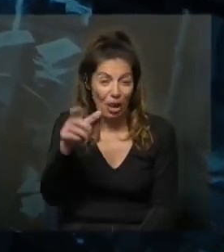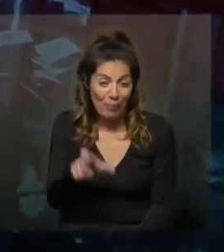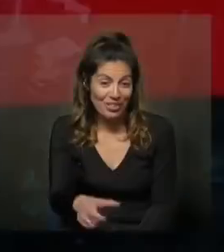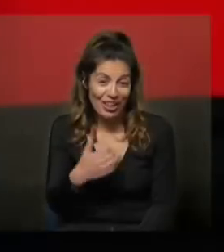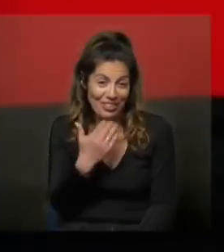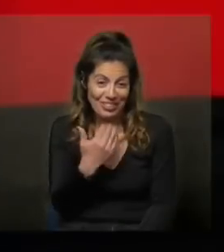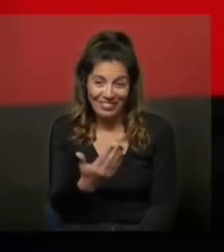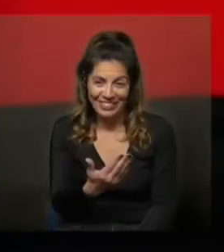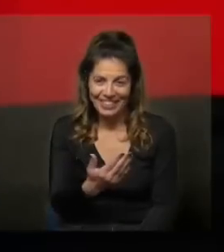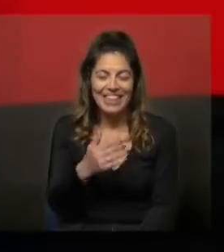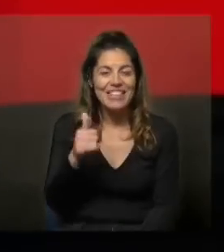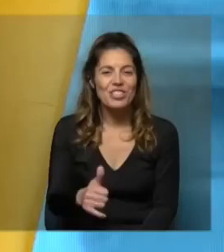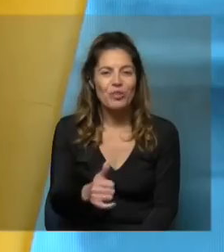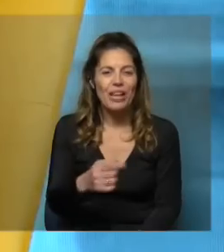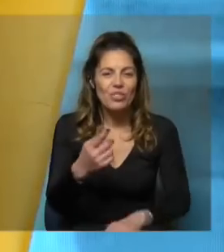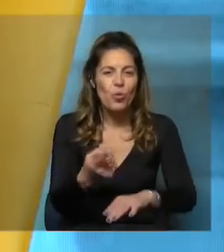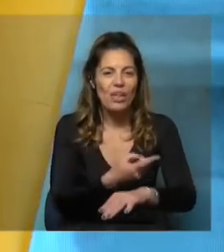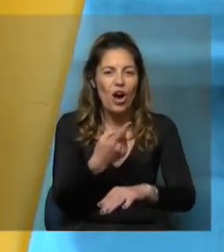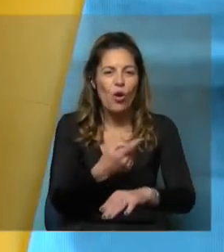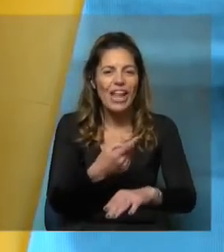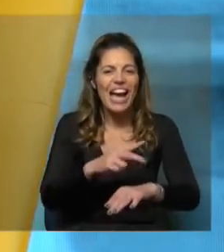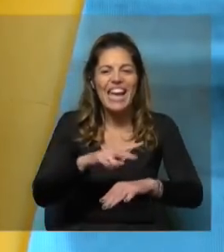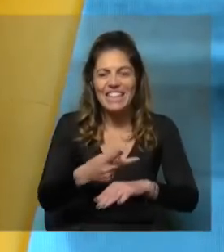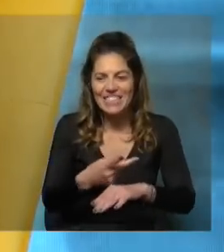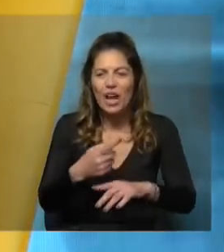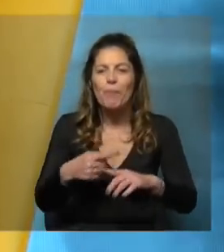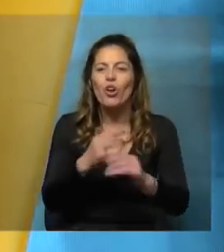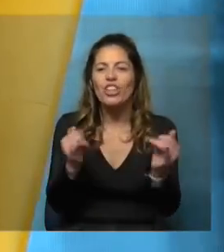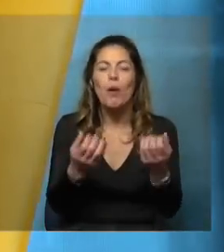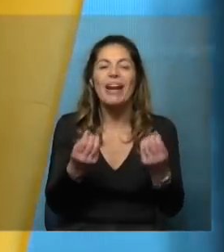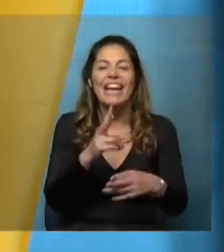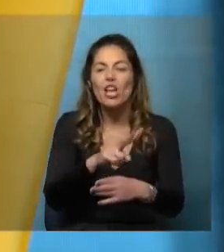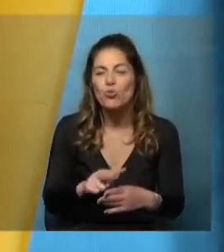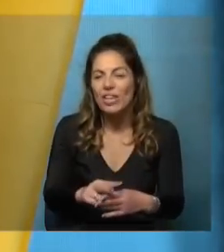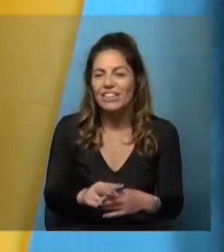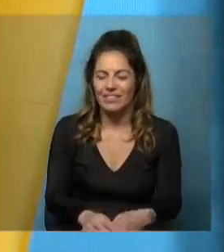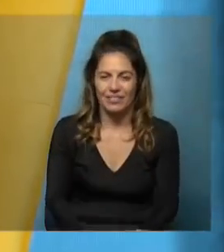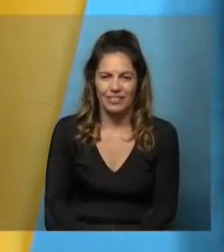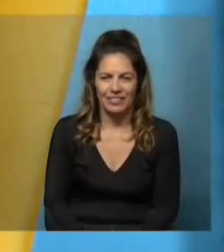Si tuvieras una hora extra por día para qué la usarías